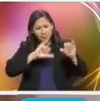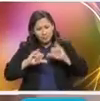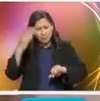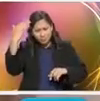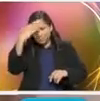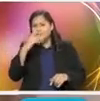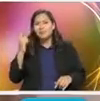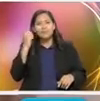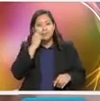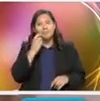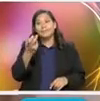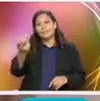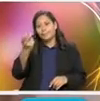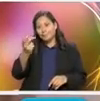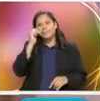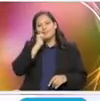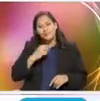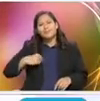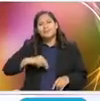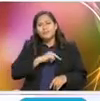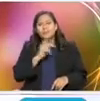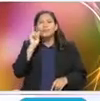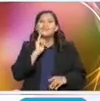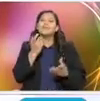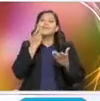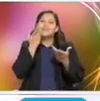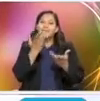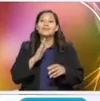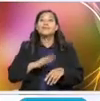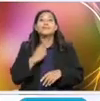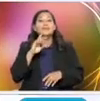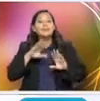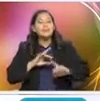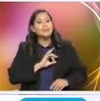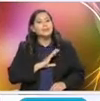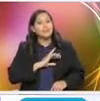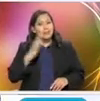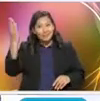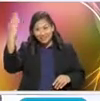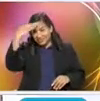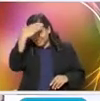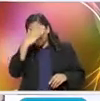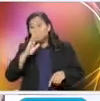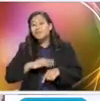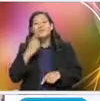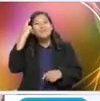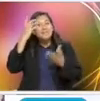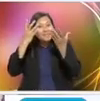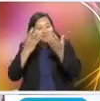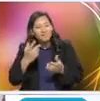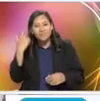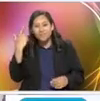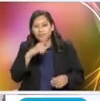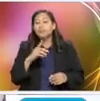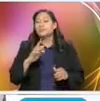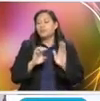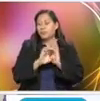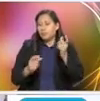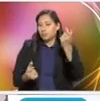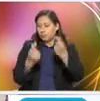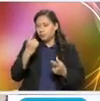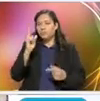químicos. Que eso también siempre lo buscamos las mujeres, porque luego nos da miedo pintarnos el pelo, sobre todo para las que pues